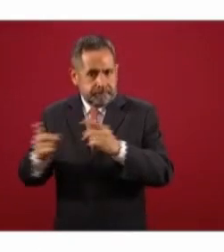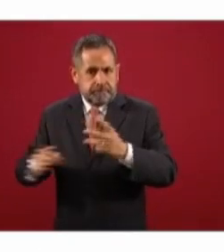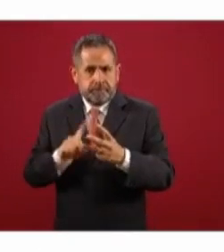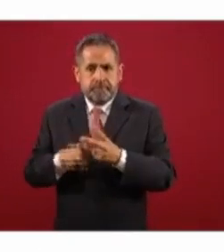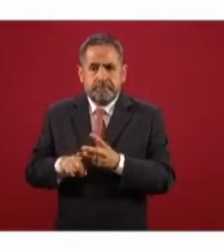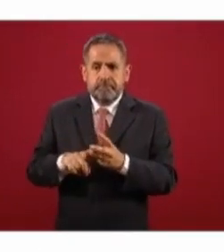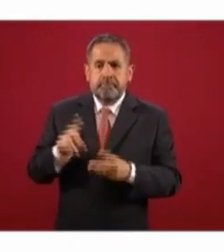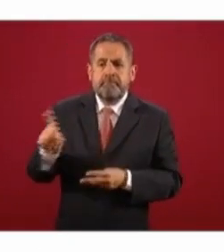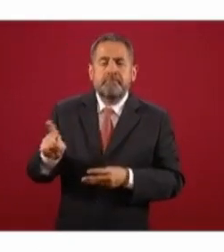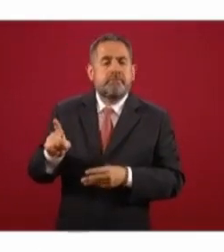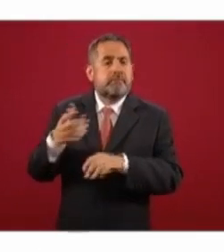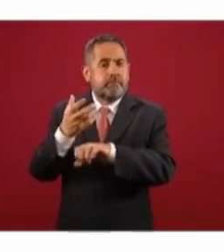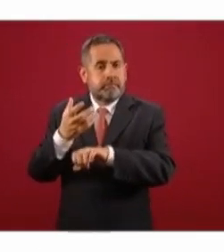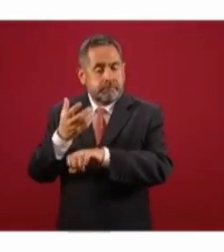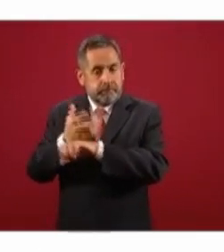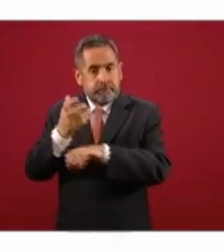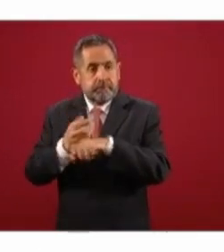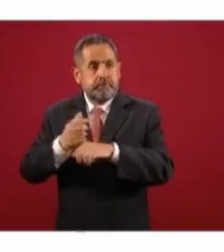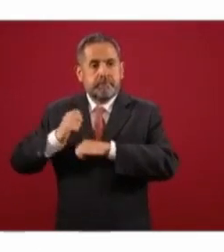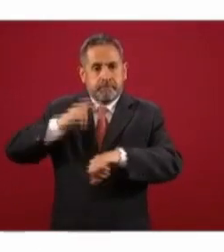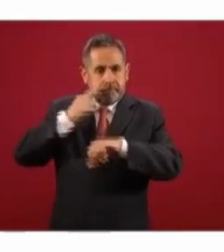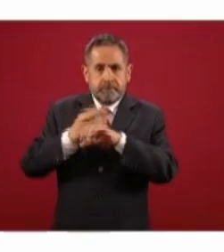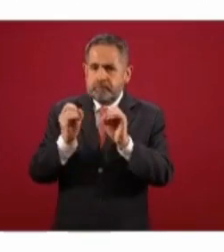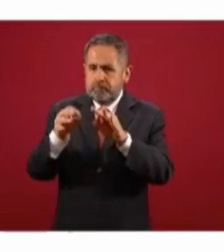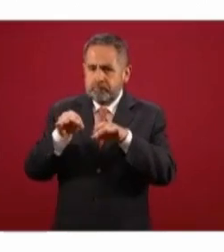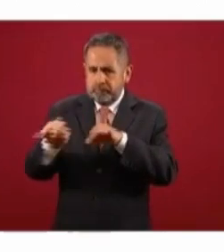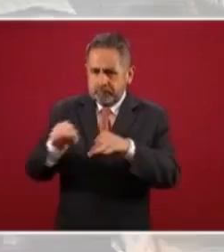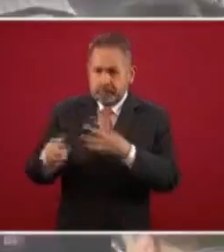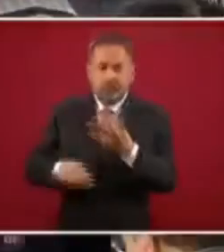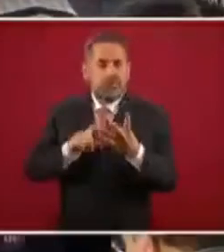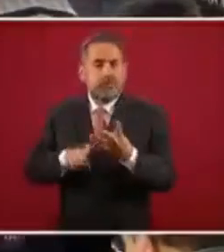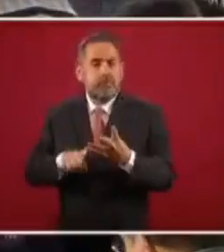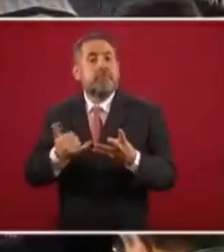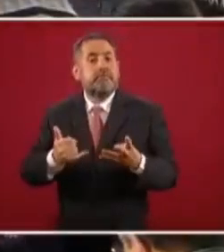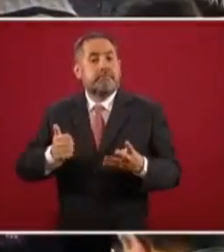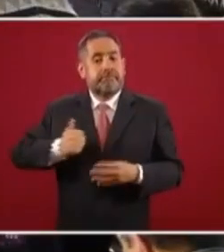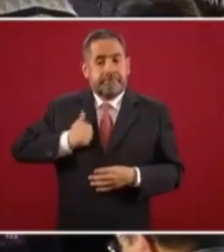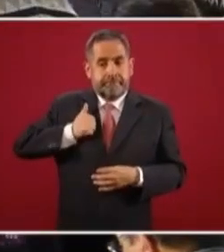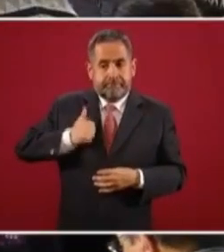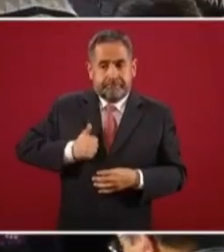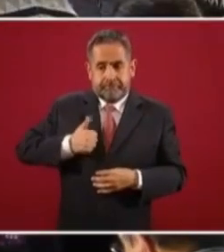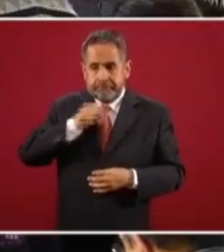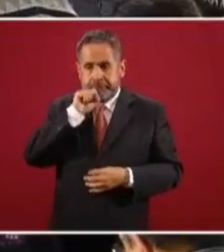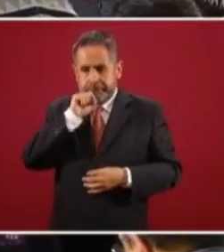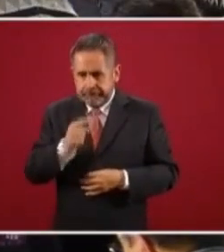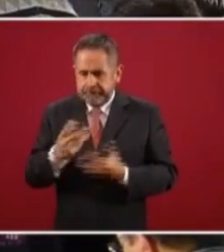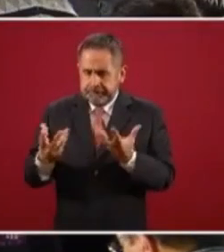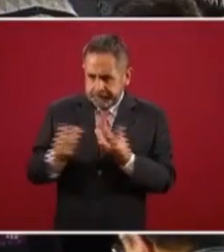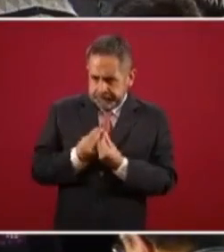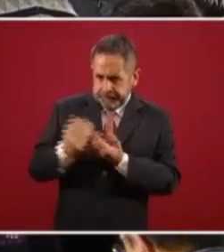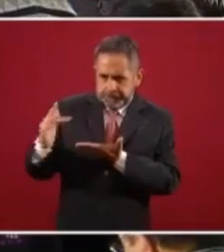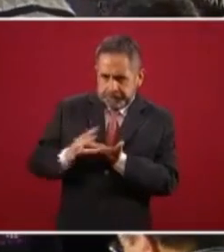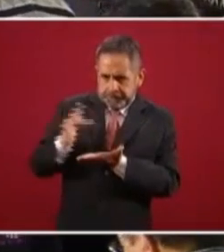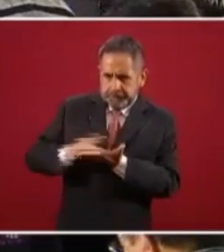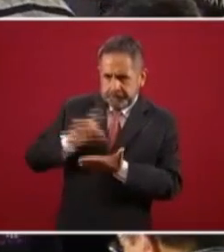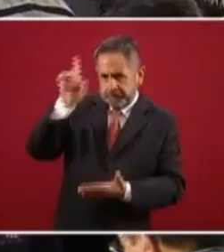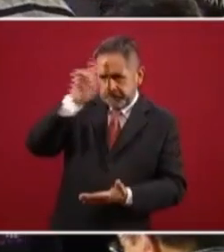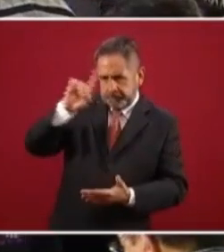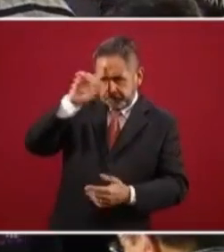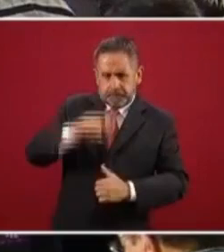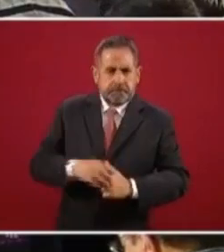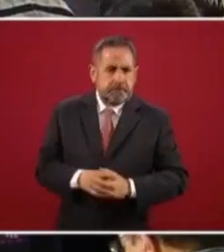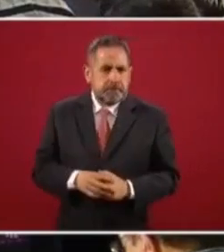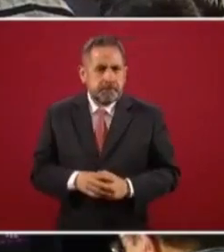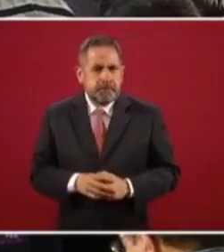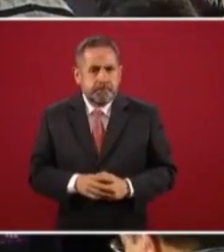Estados Unidos y el Ministerio de Trabajo y Empleo de Canadá. El plan de implementación en 3